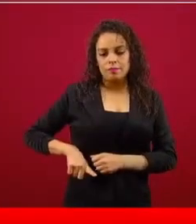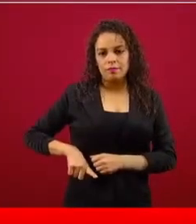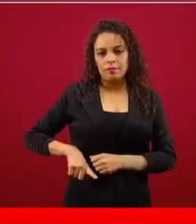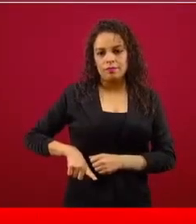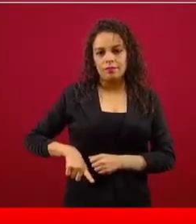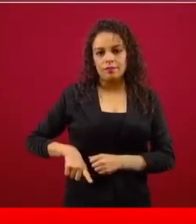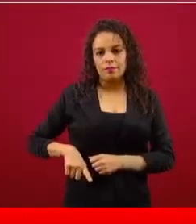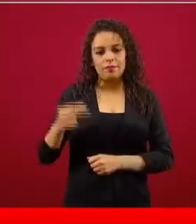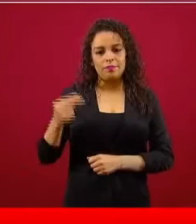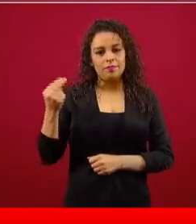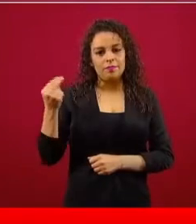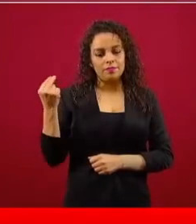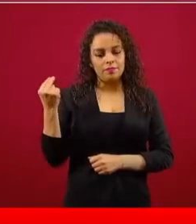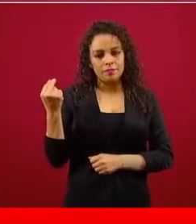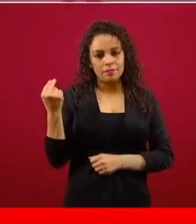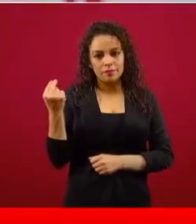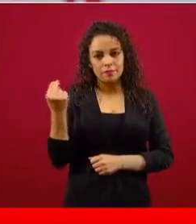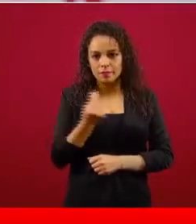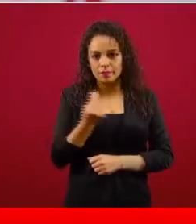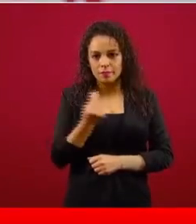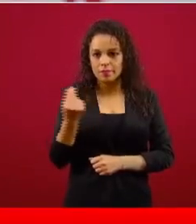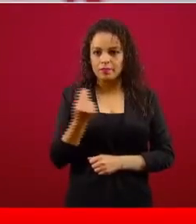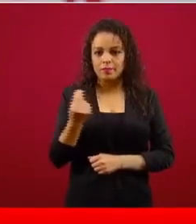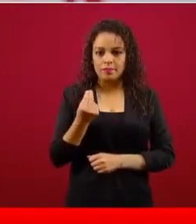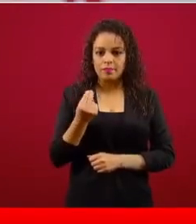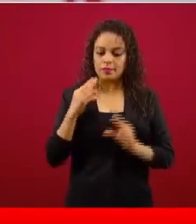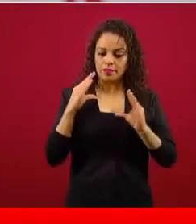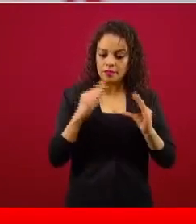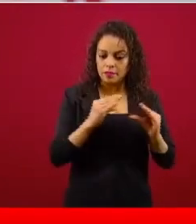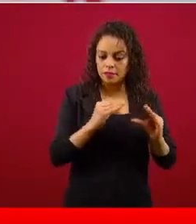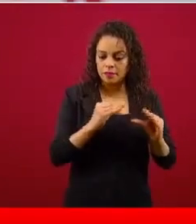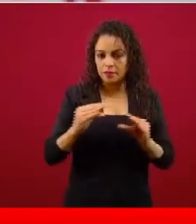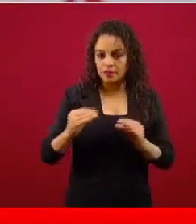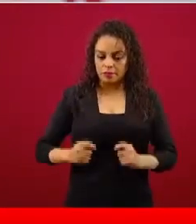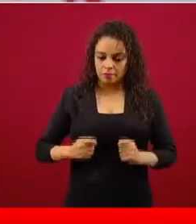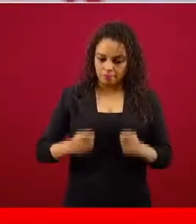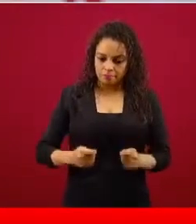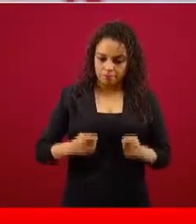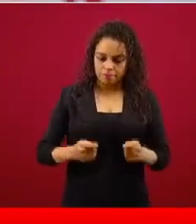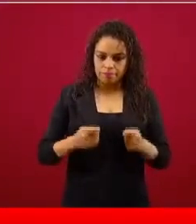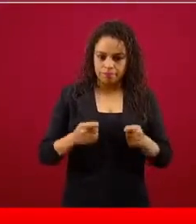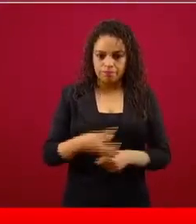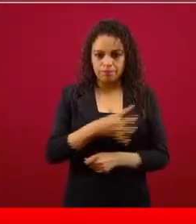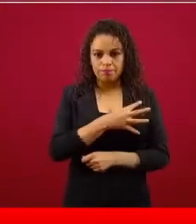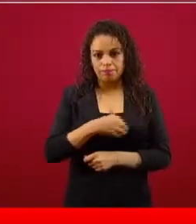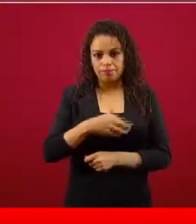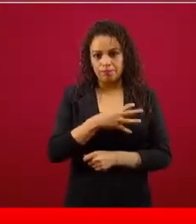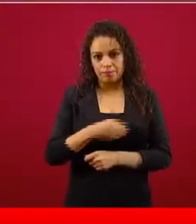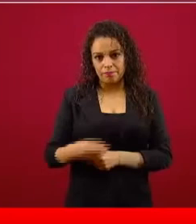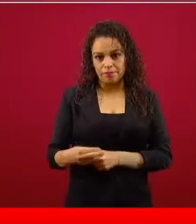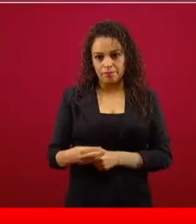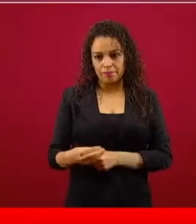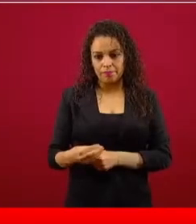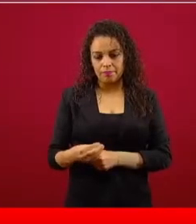Ser capaces de heredar a los hijos pobreza, pero no deshonra.